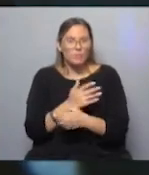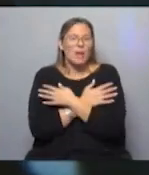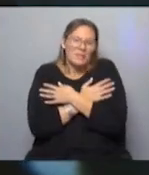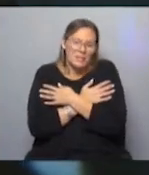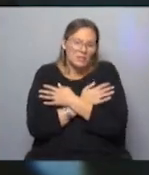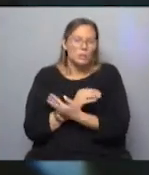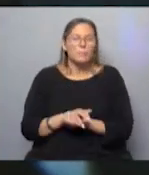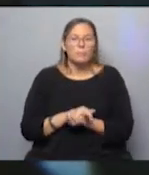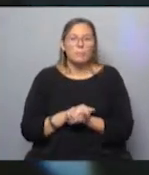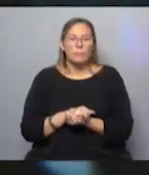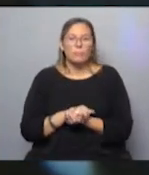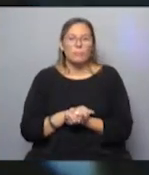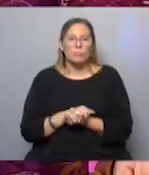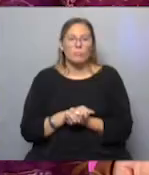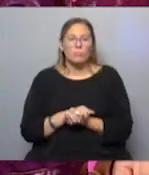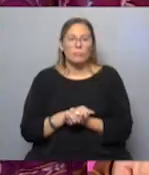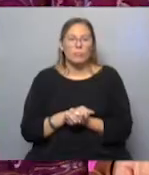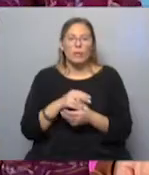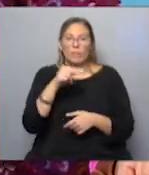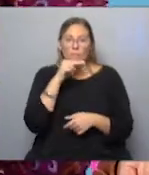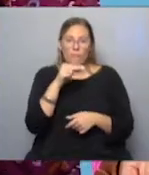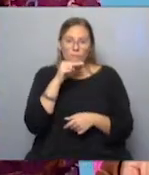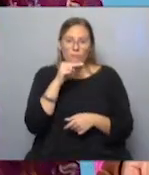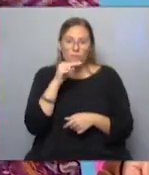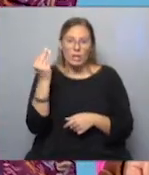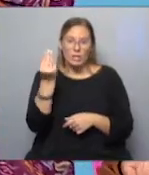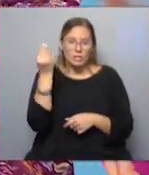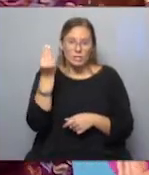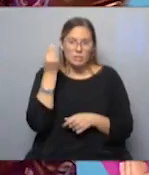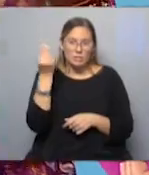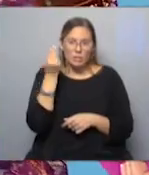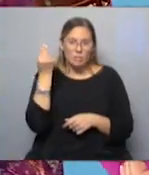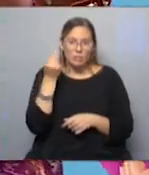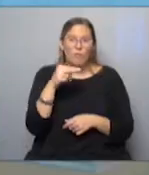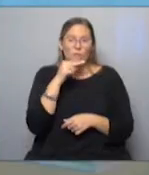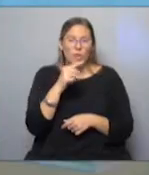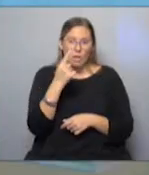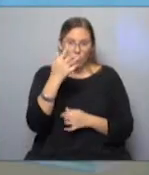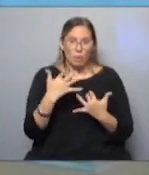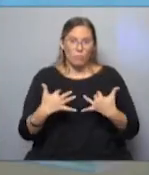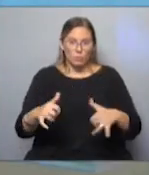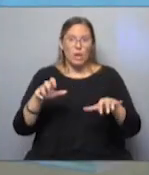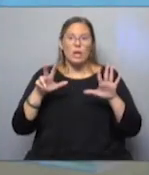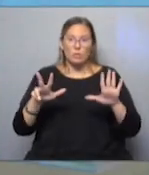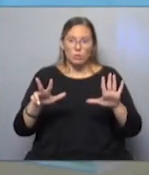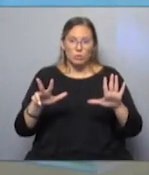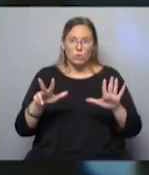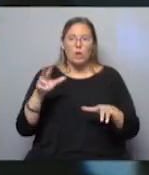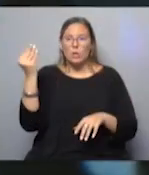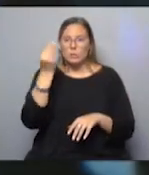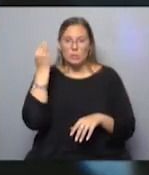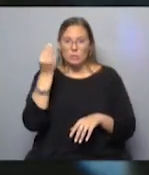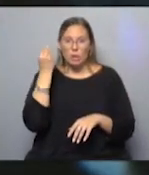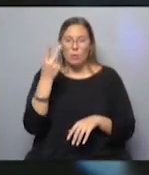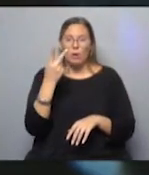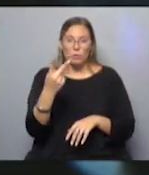bueno este viernes viernes y sábado tenemos una función hasta 20 horas y sábado